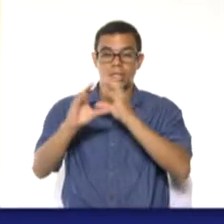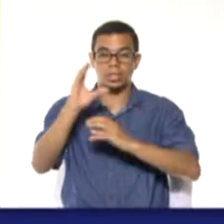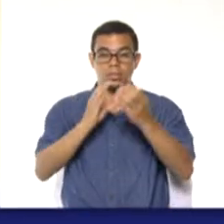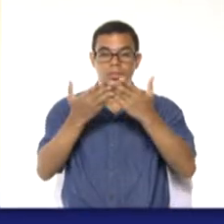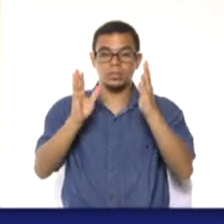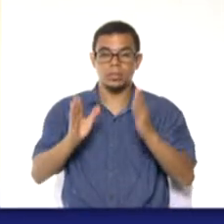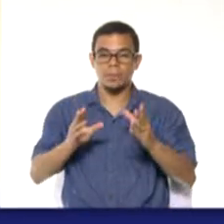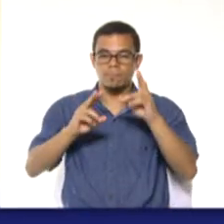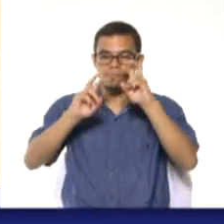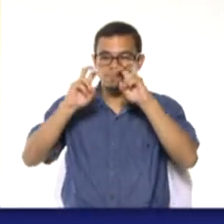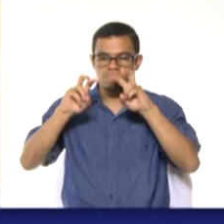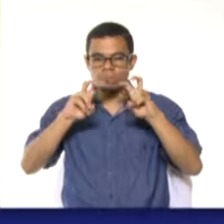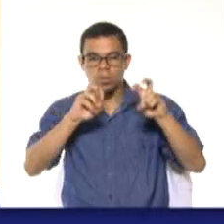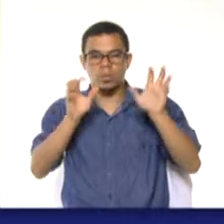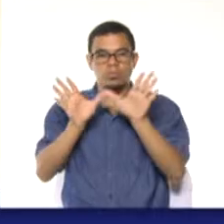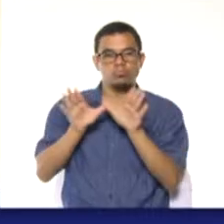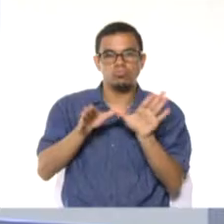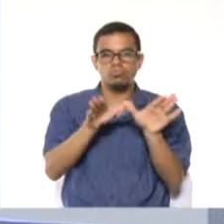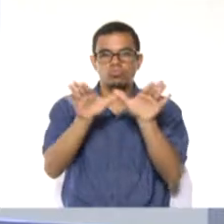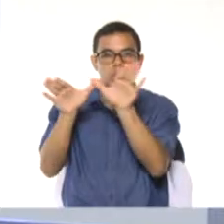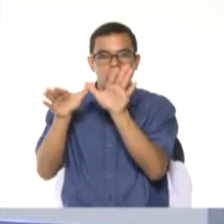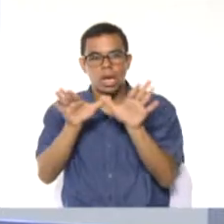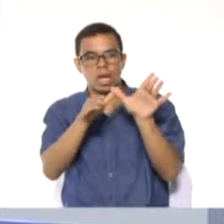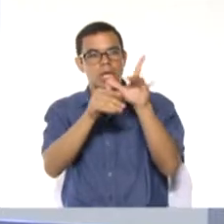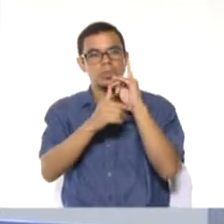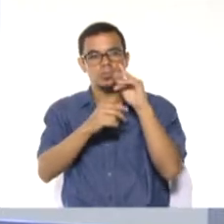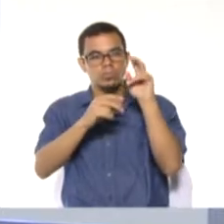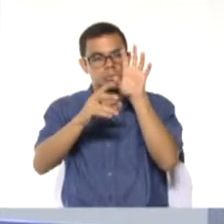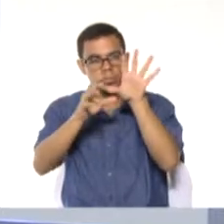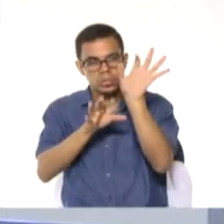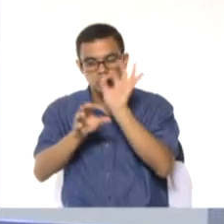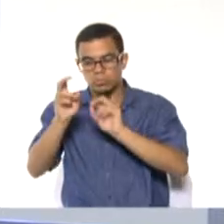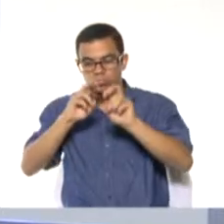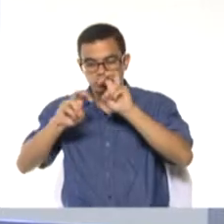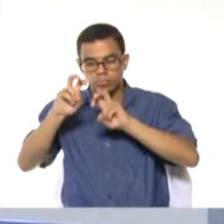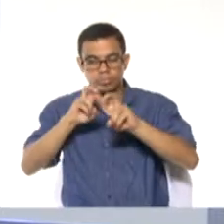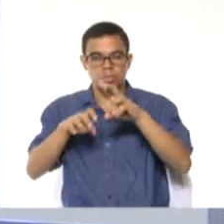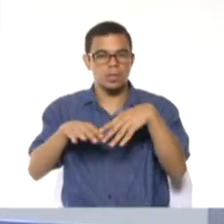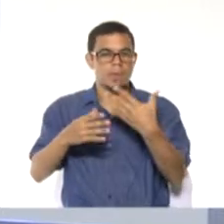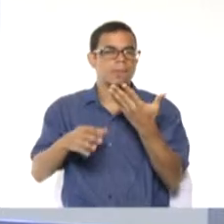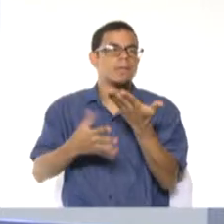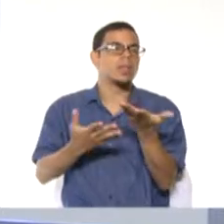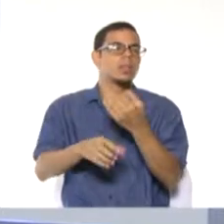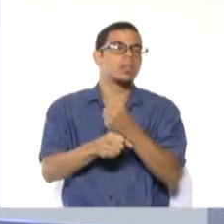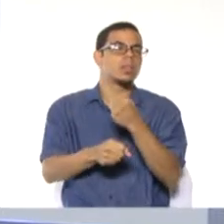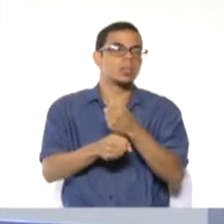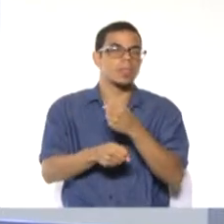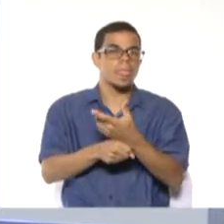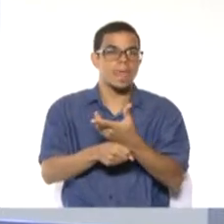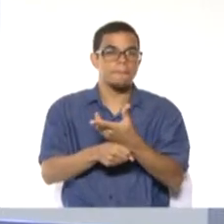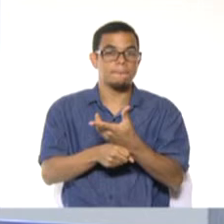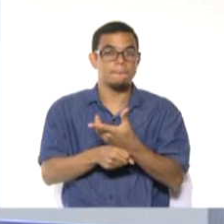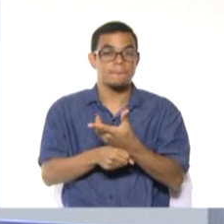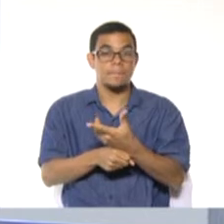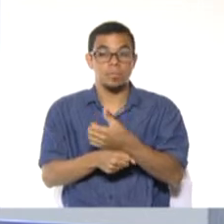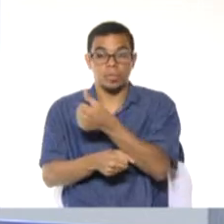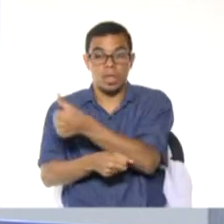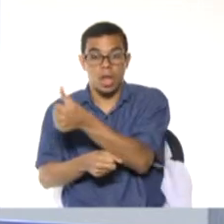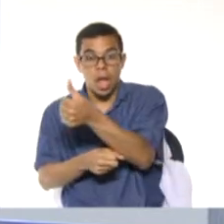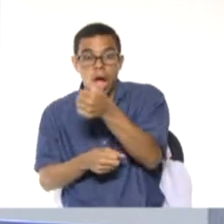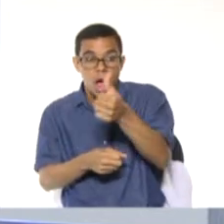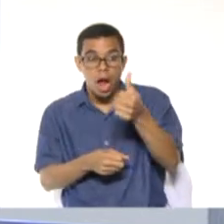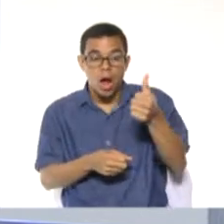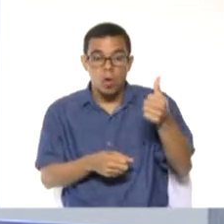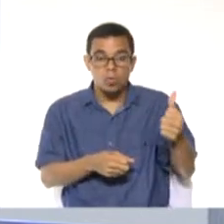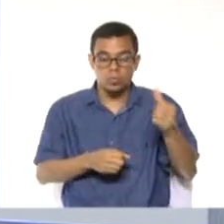esos individuos, esas avecitas, ¿verdad? Y ¿qué trabajó él allí? Trabajó que cada uno de los